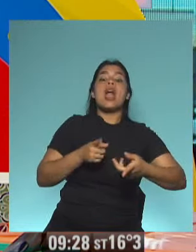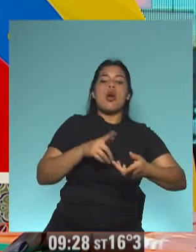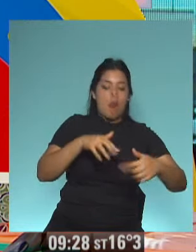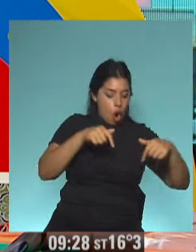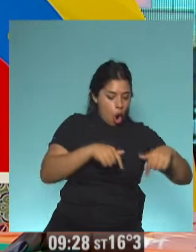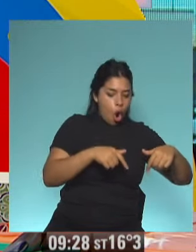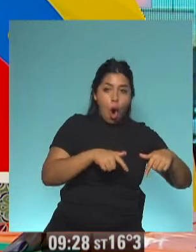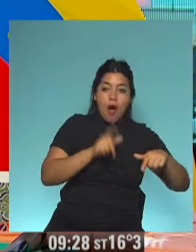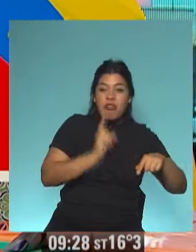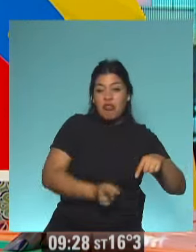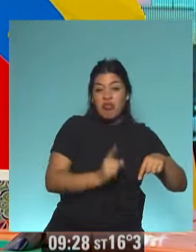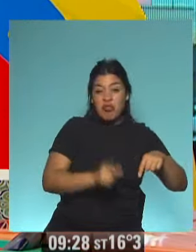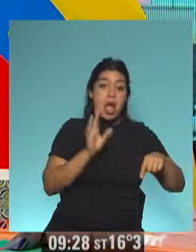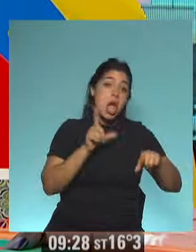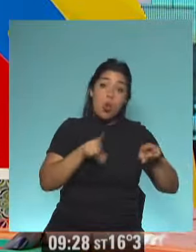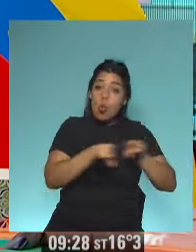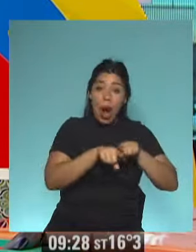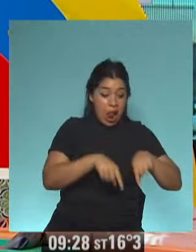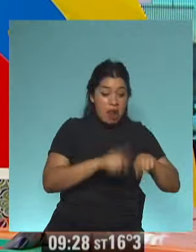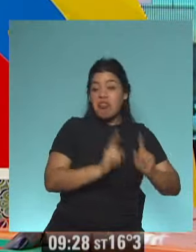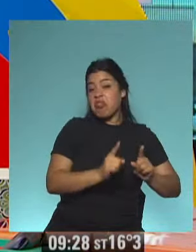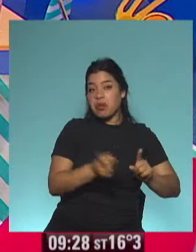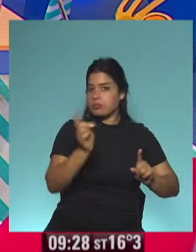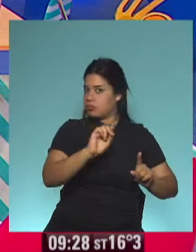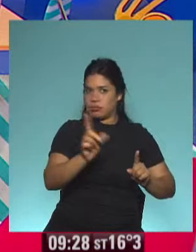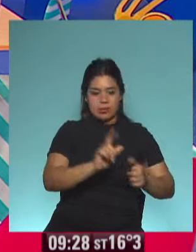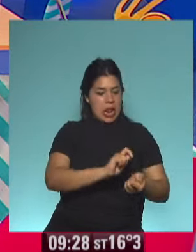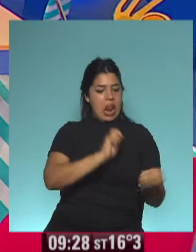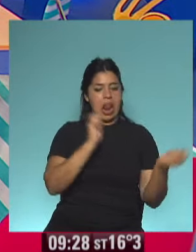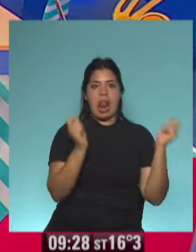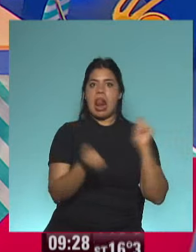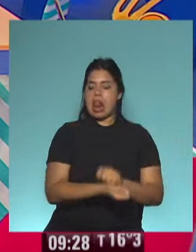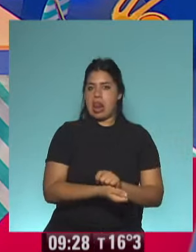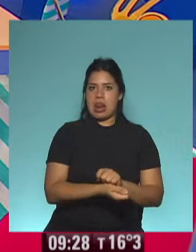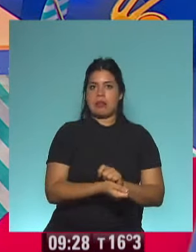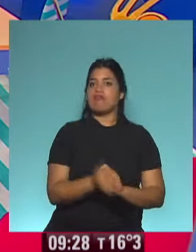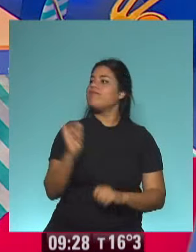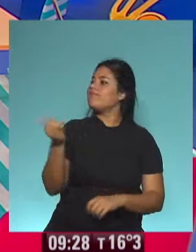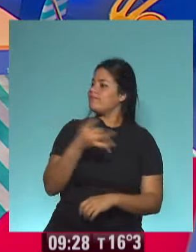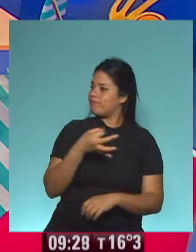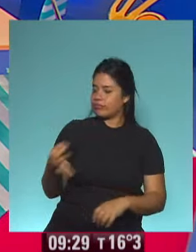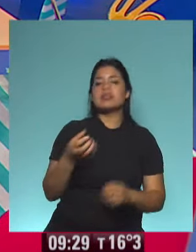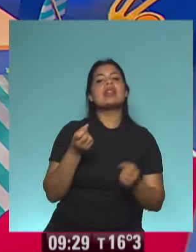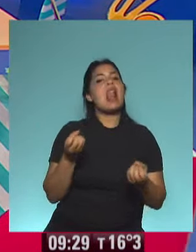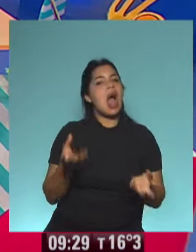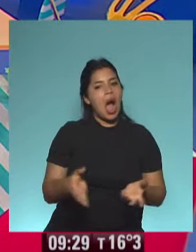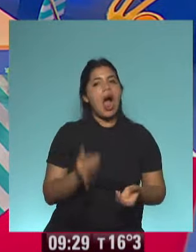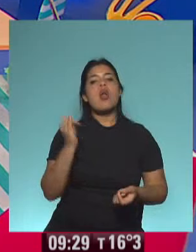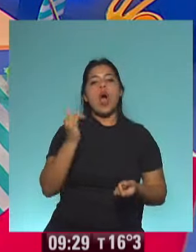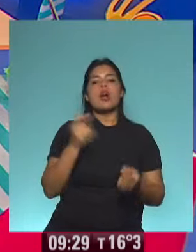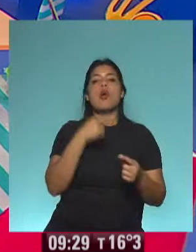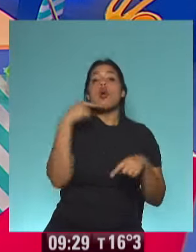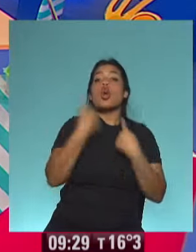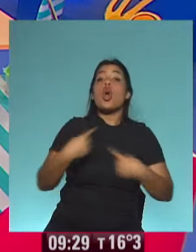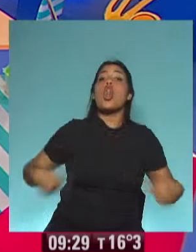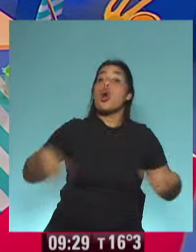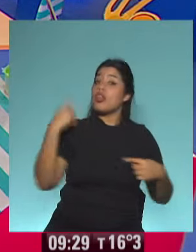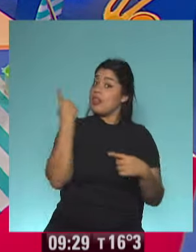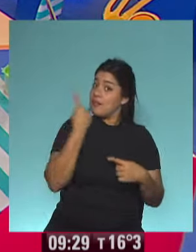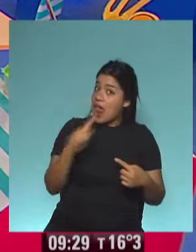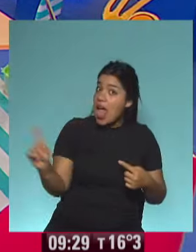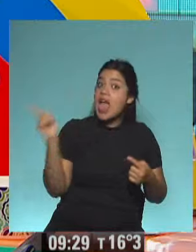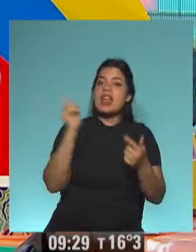como de forma. Se transforma. Claro, se transforma. Se transforma. Cambia de consistencia, de color. Sí,